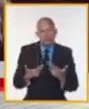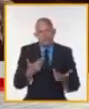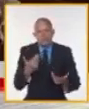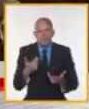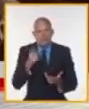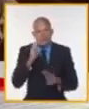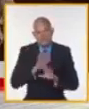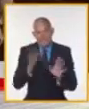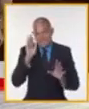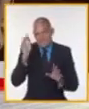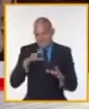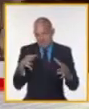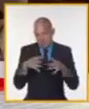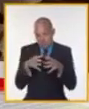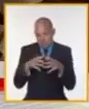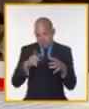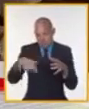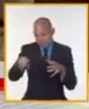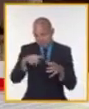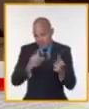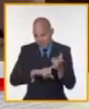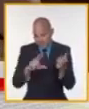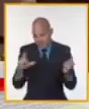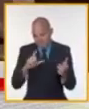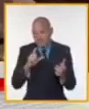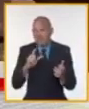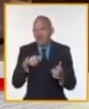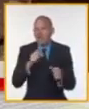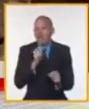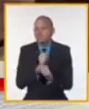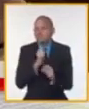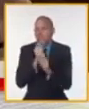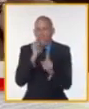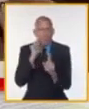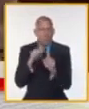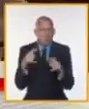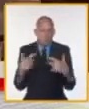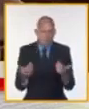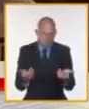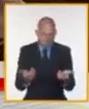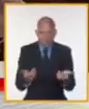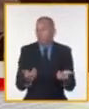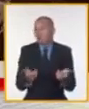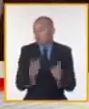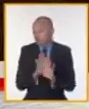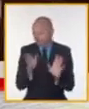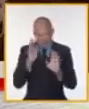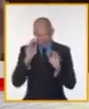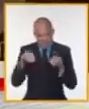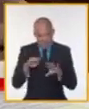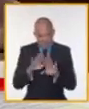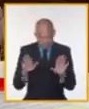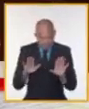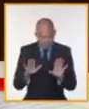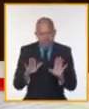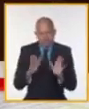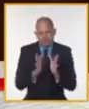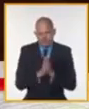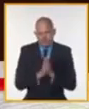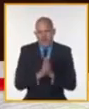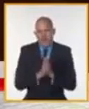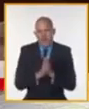partido, tratando de jugar eso, de cómo nosotros de conjunto creamos ese terreno fértil para que pueda